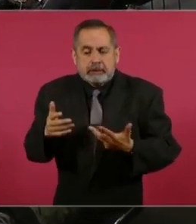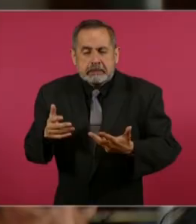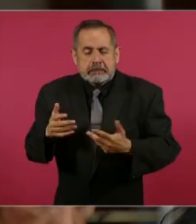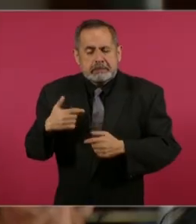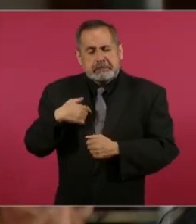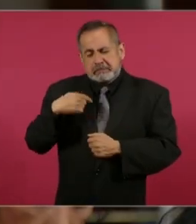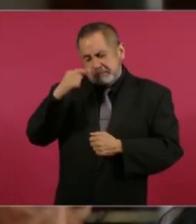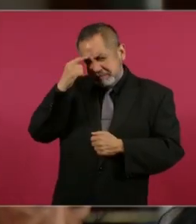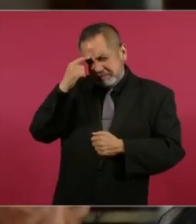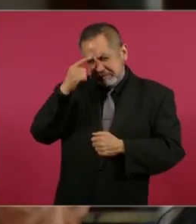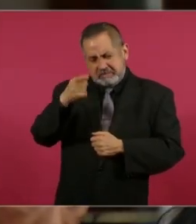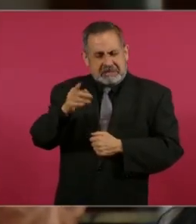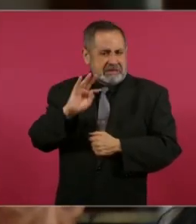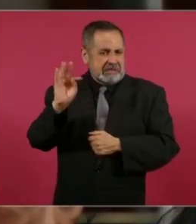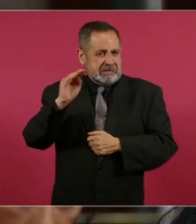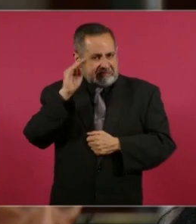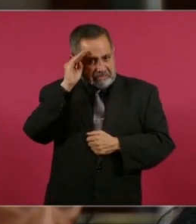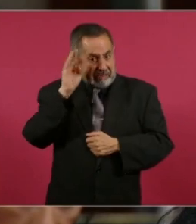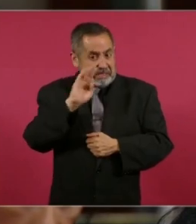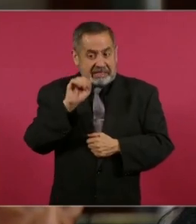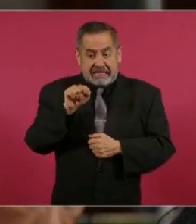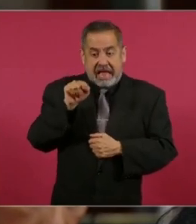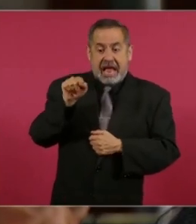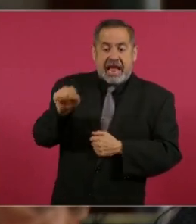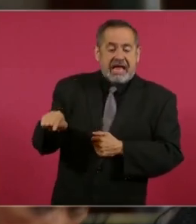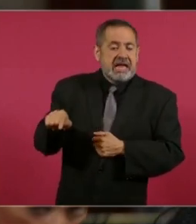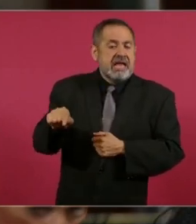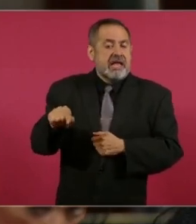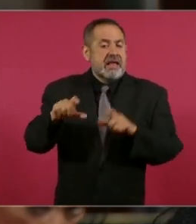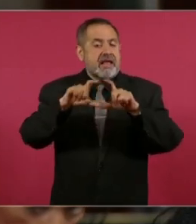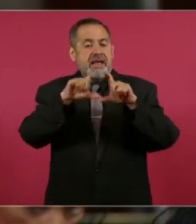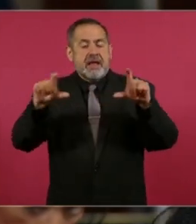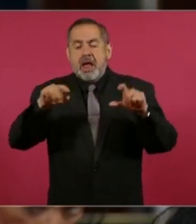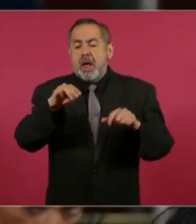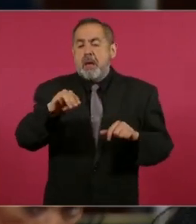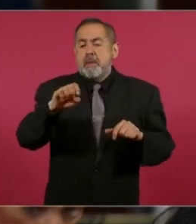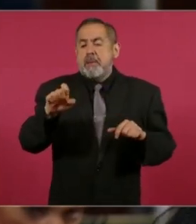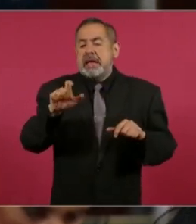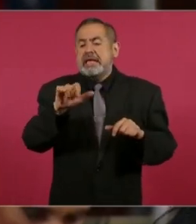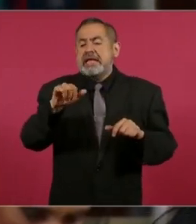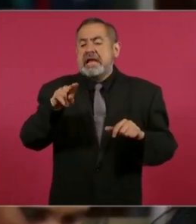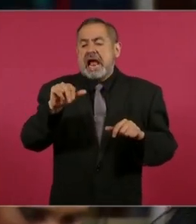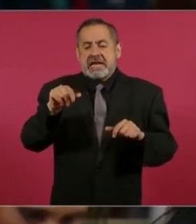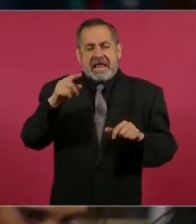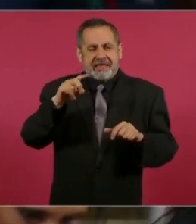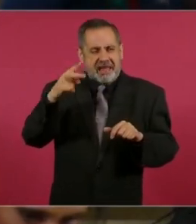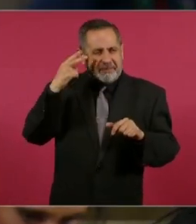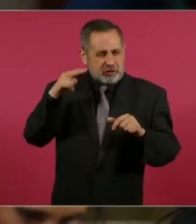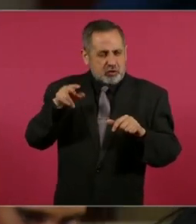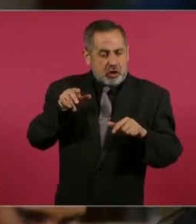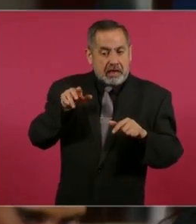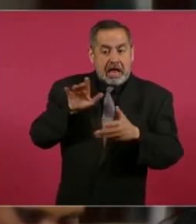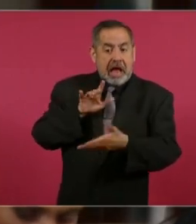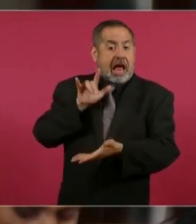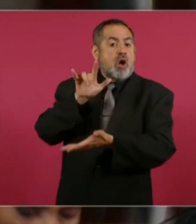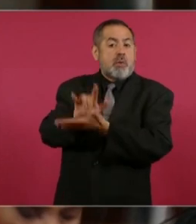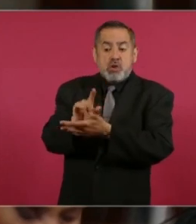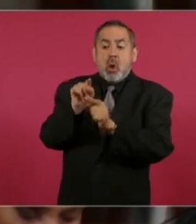será, no se ha pensado que Mexicana de Aviación llegue a este aeropuerto para resolver el